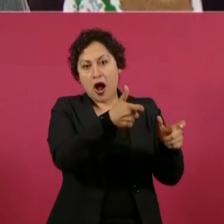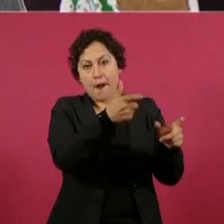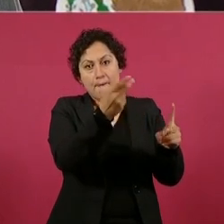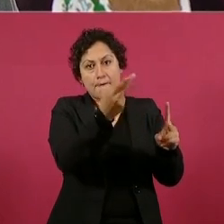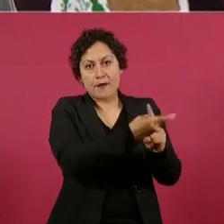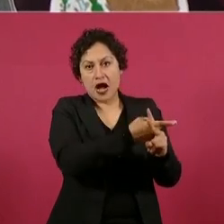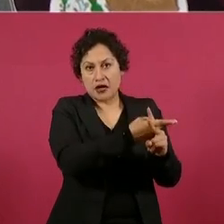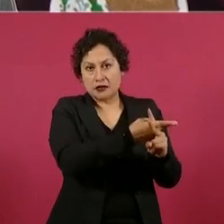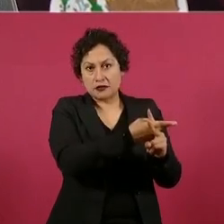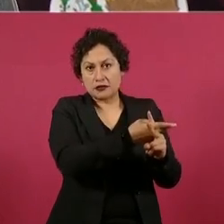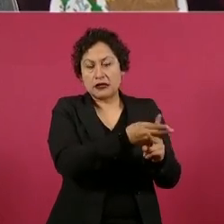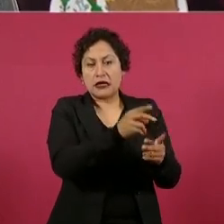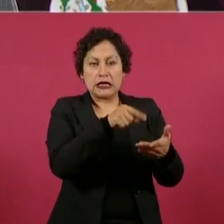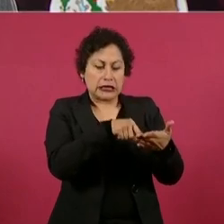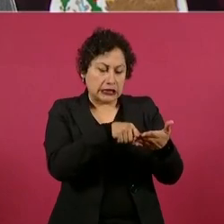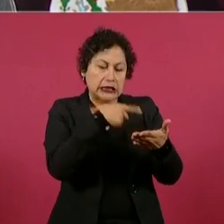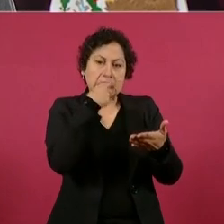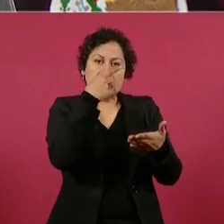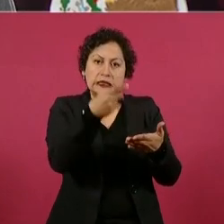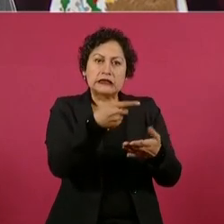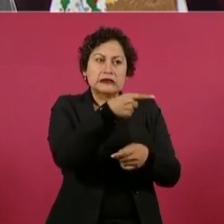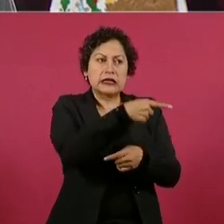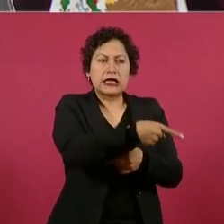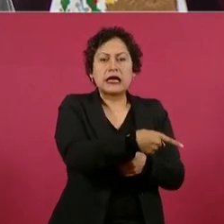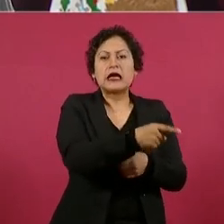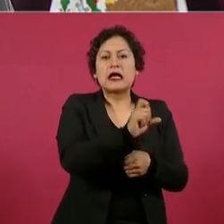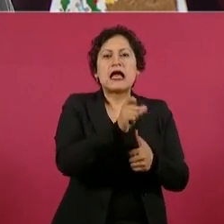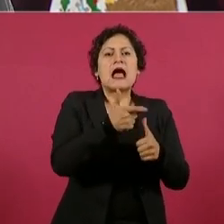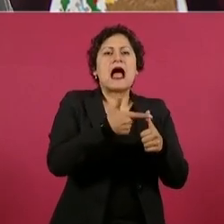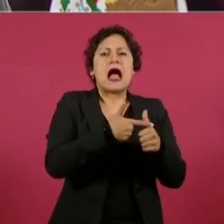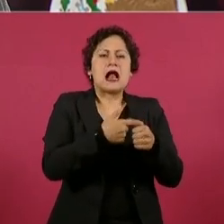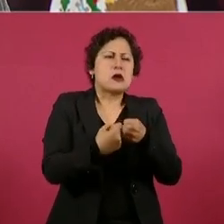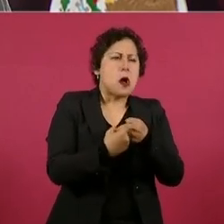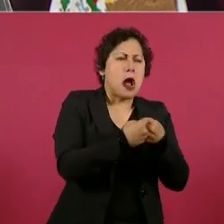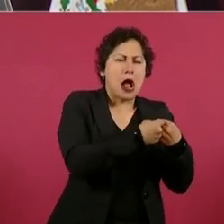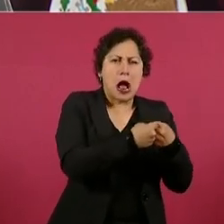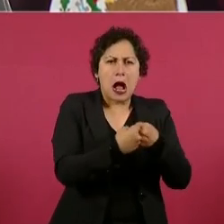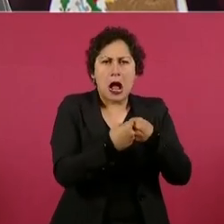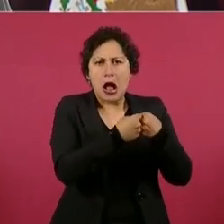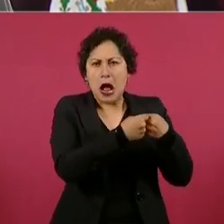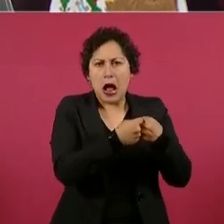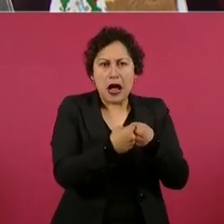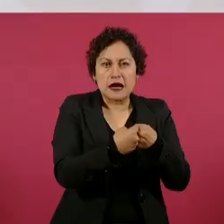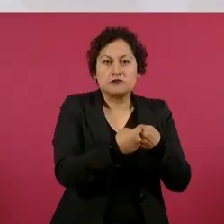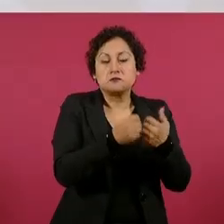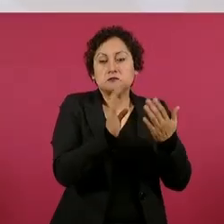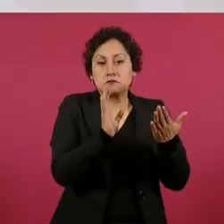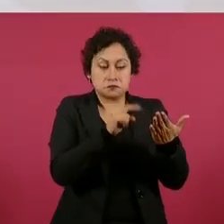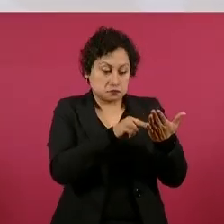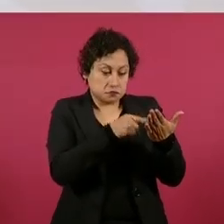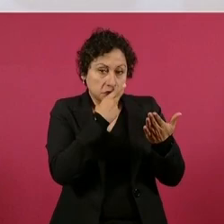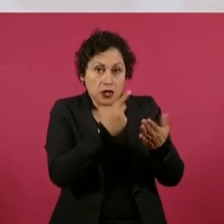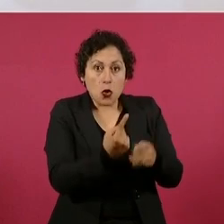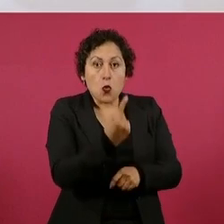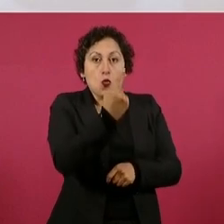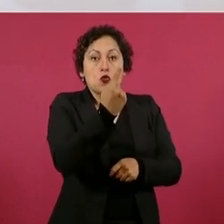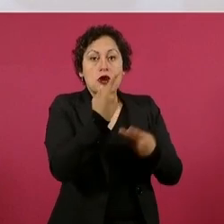incluso. Eso fue lo que declaró el testigo, el que lo